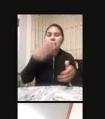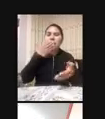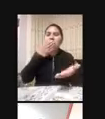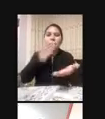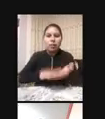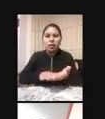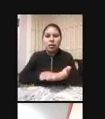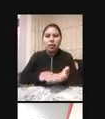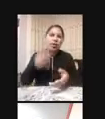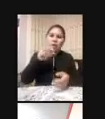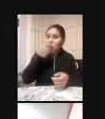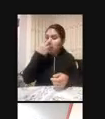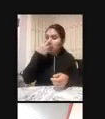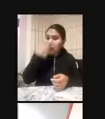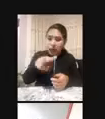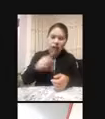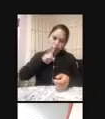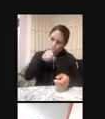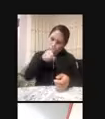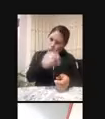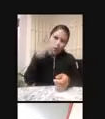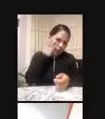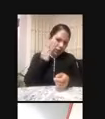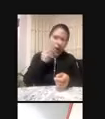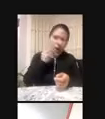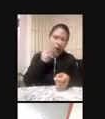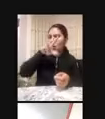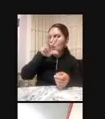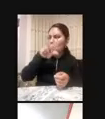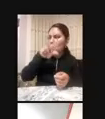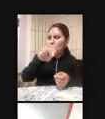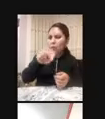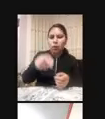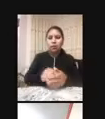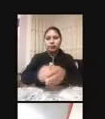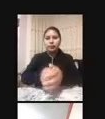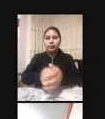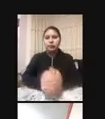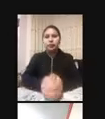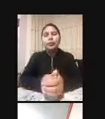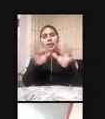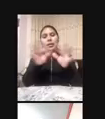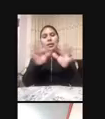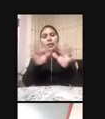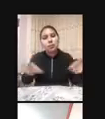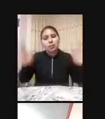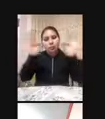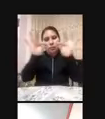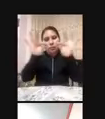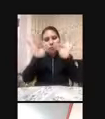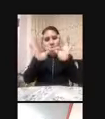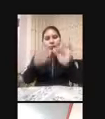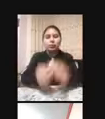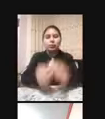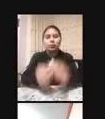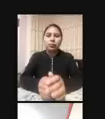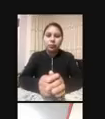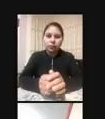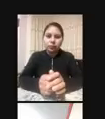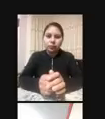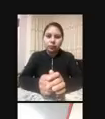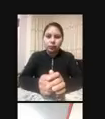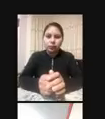rascaste, eso no se hace, ¿no? Entonces es importante, ahí tenemos también la economía de fichas, les decía, y siempre esto